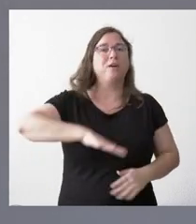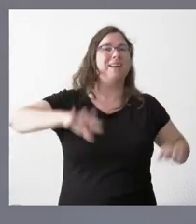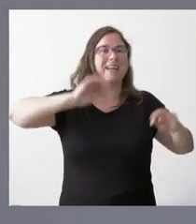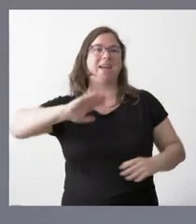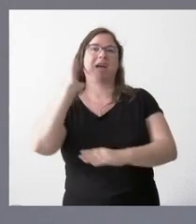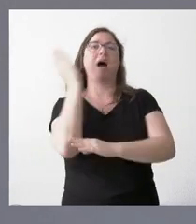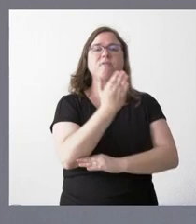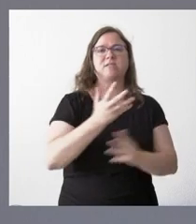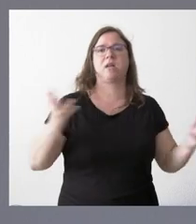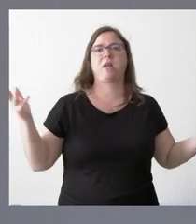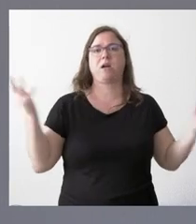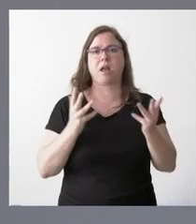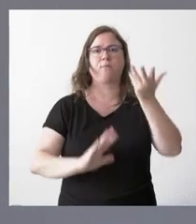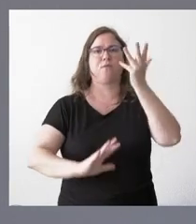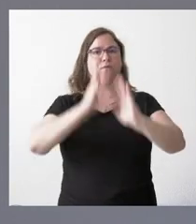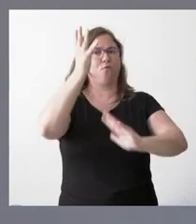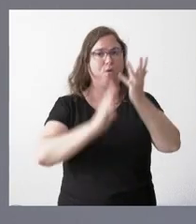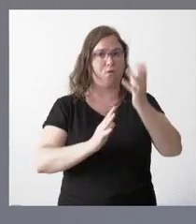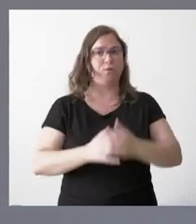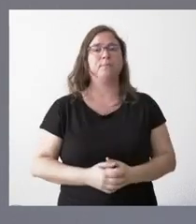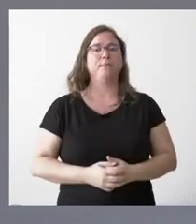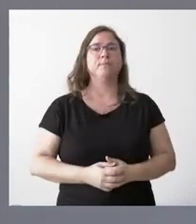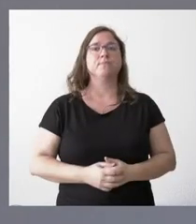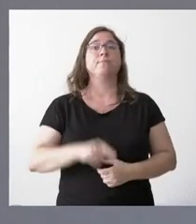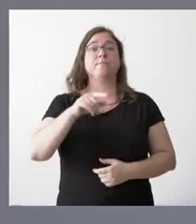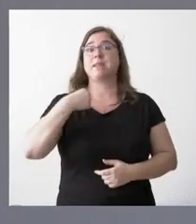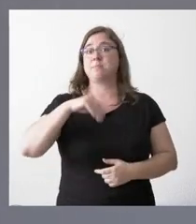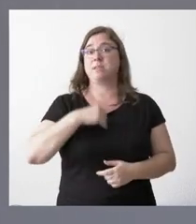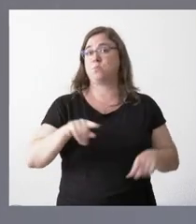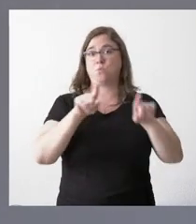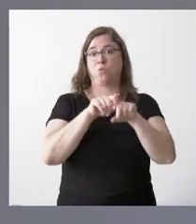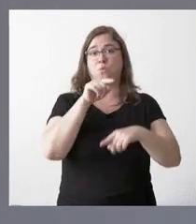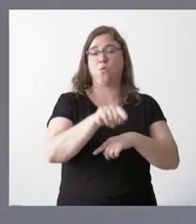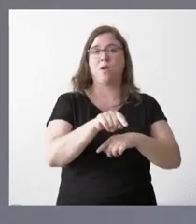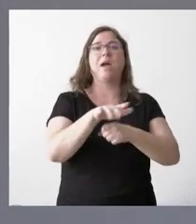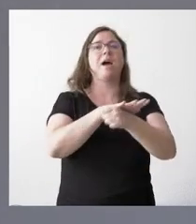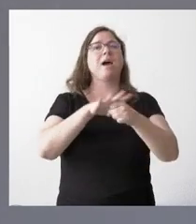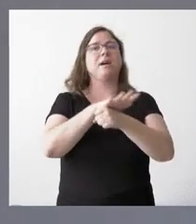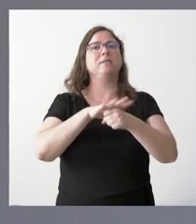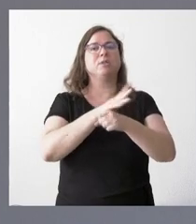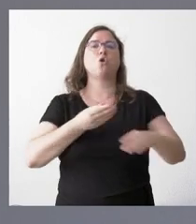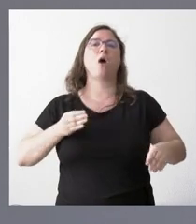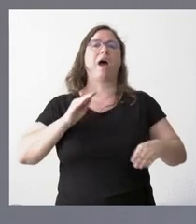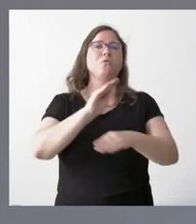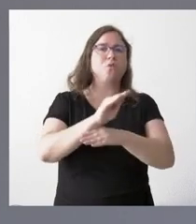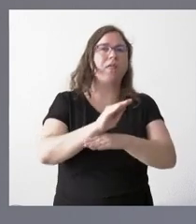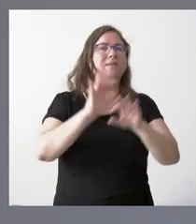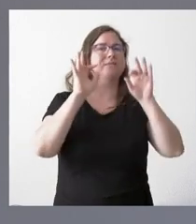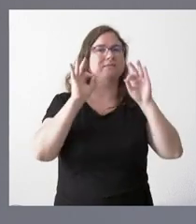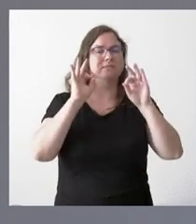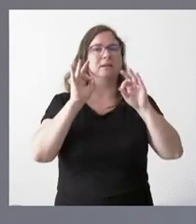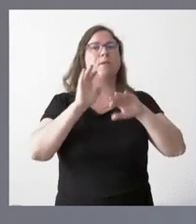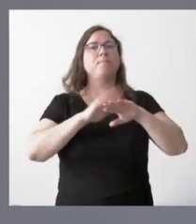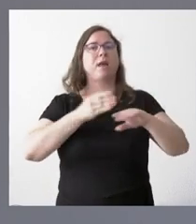afectadas gravemente por incendios forestales. En esta misma dirección está el ámbito de las ayudas y subvenciones para